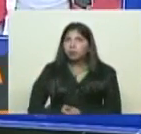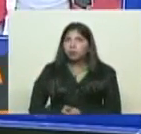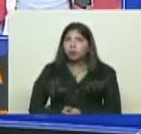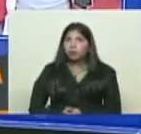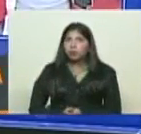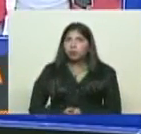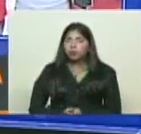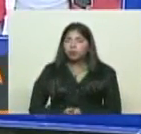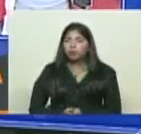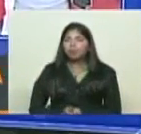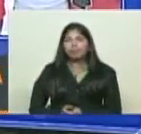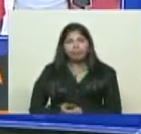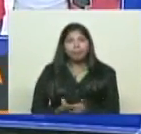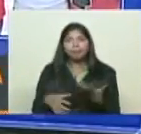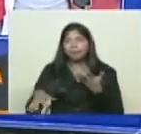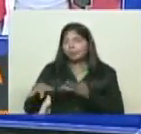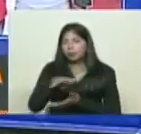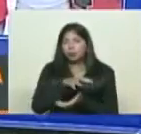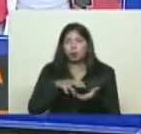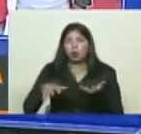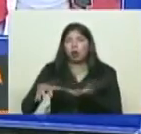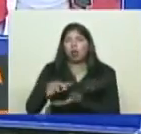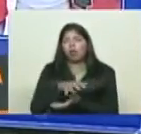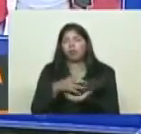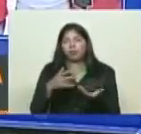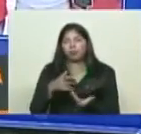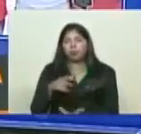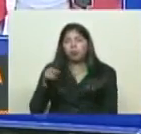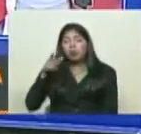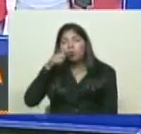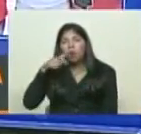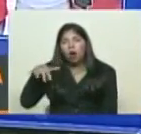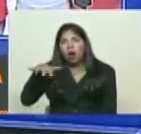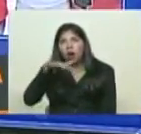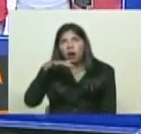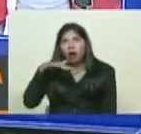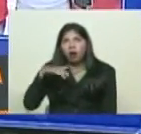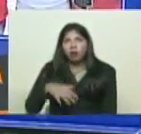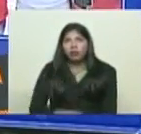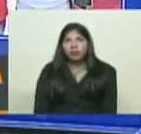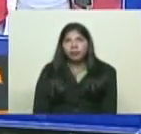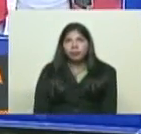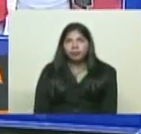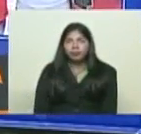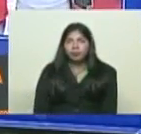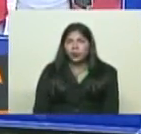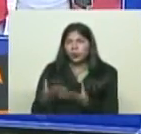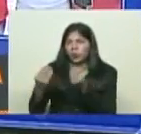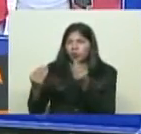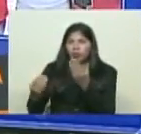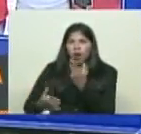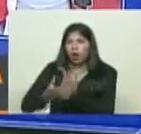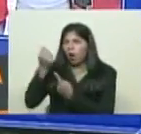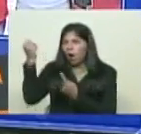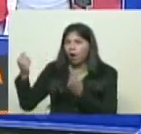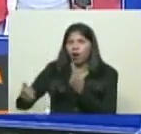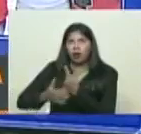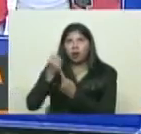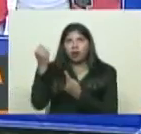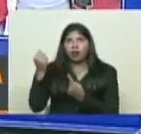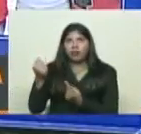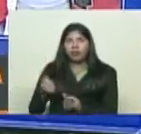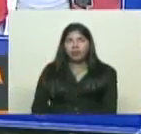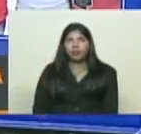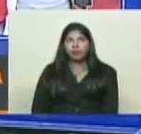la realidad frente a un pueblo que, si bien tiene inmensos logros, estos han sido